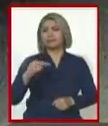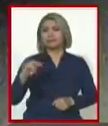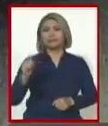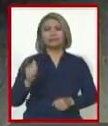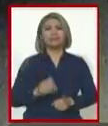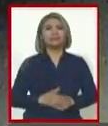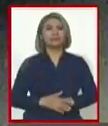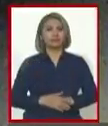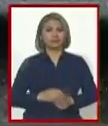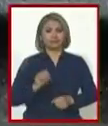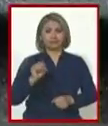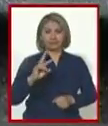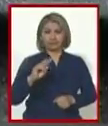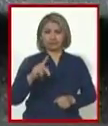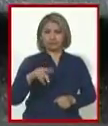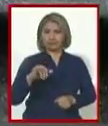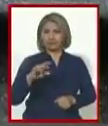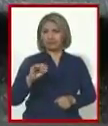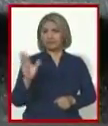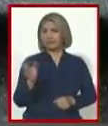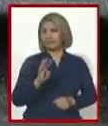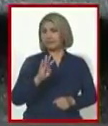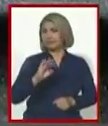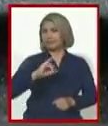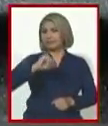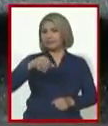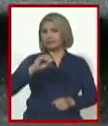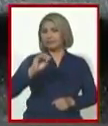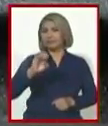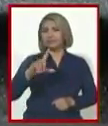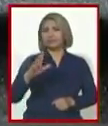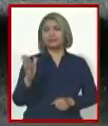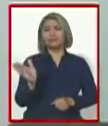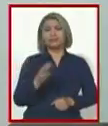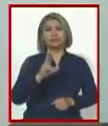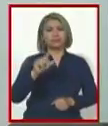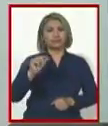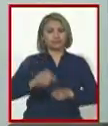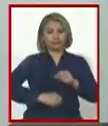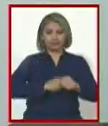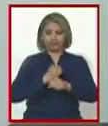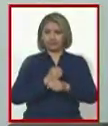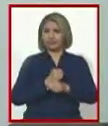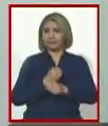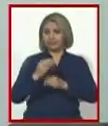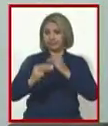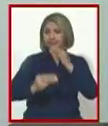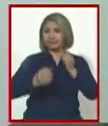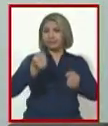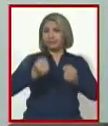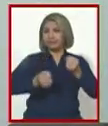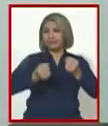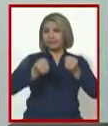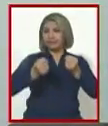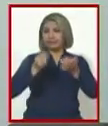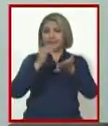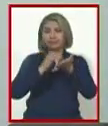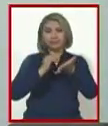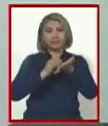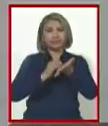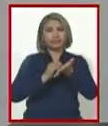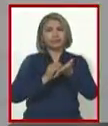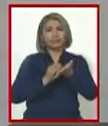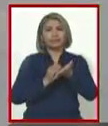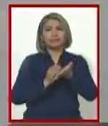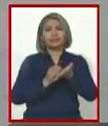años, Serapio Castellón, de 43 años, y Joel Mamani Choque, de 20 años. El conductor del minibús no tomó los recaudos,